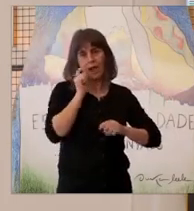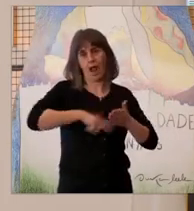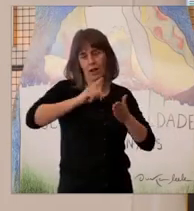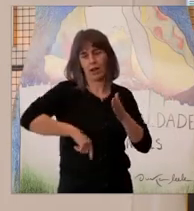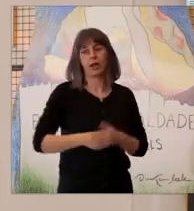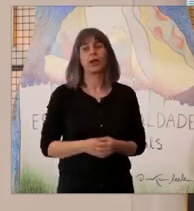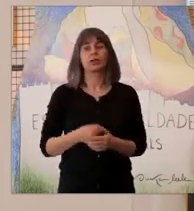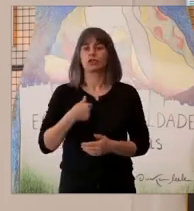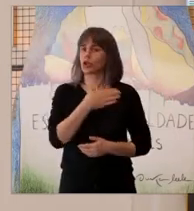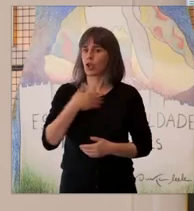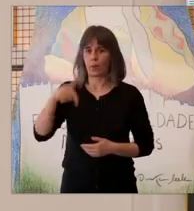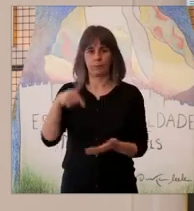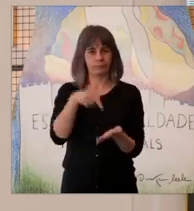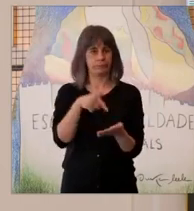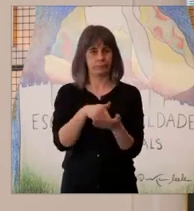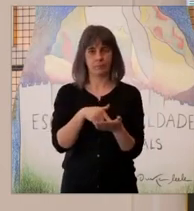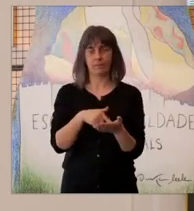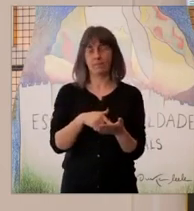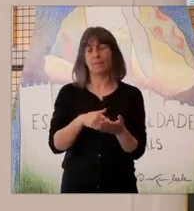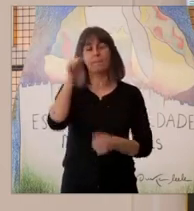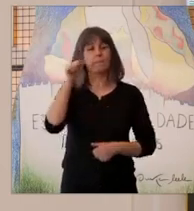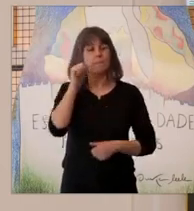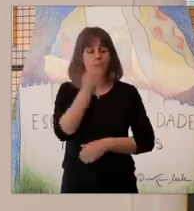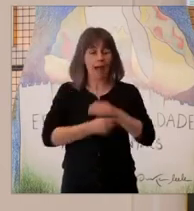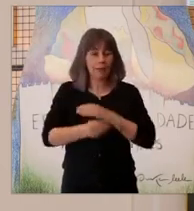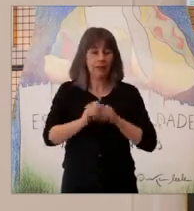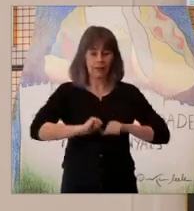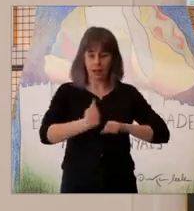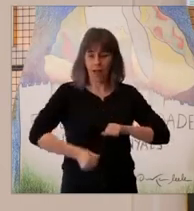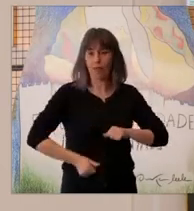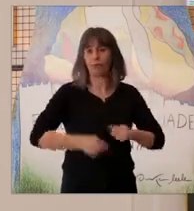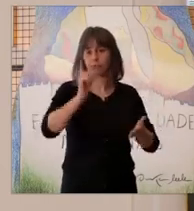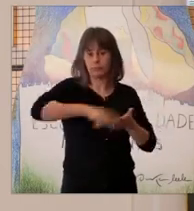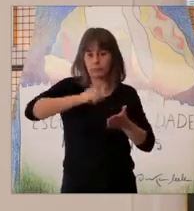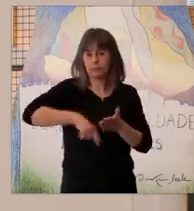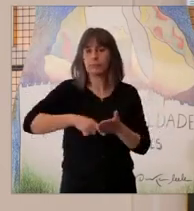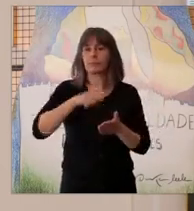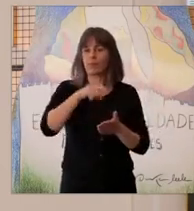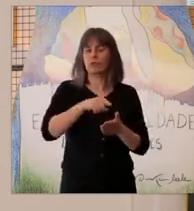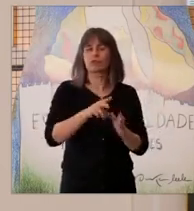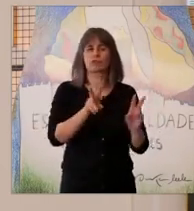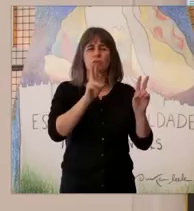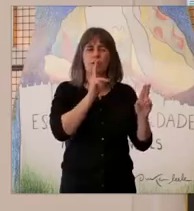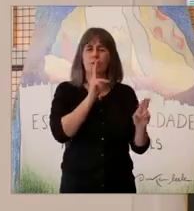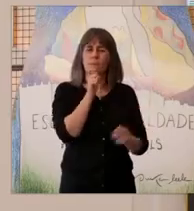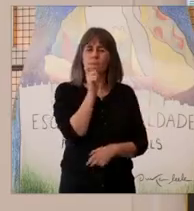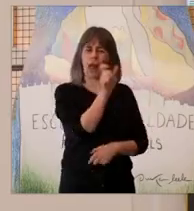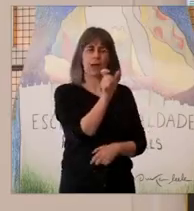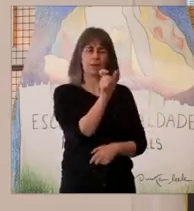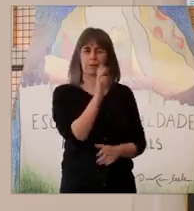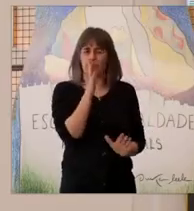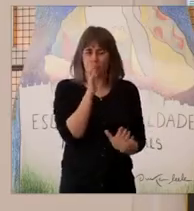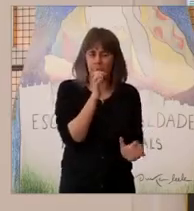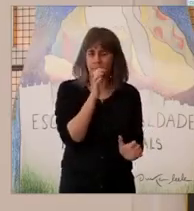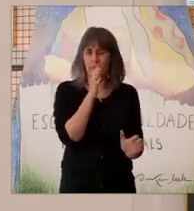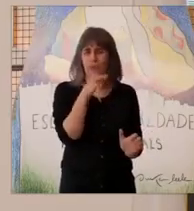que la maternidad subrogada la gestación subrogada o la gestación por subrogación son términos horrendos y no definen y solo